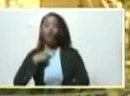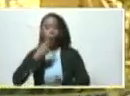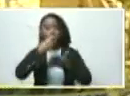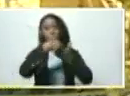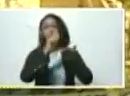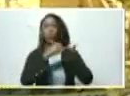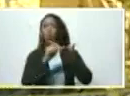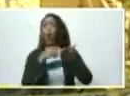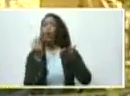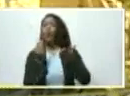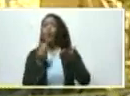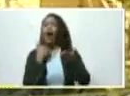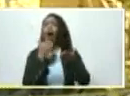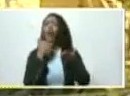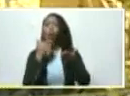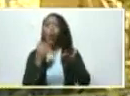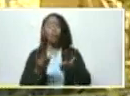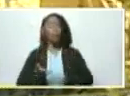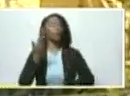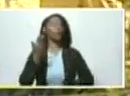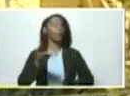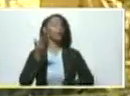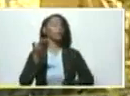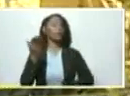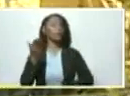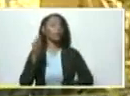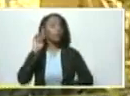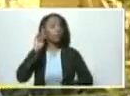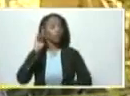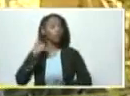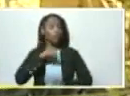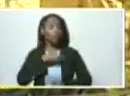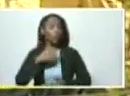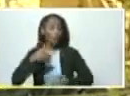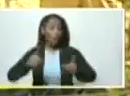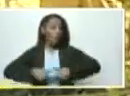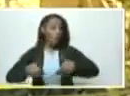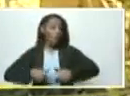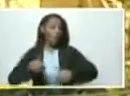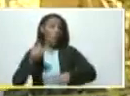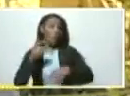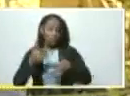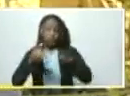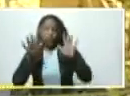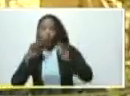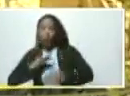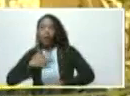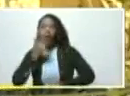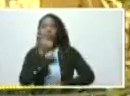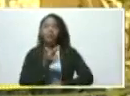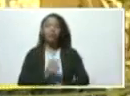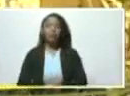como algo así como una proeza, una hazaña que inclusive pudiésemos decir que